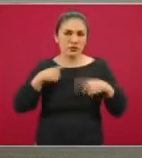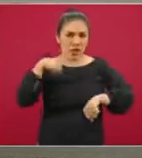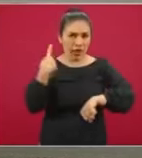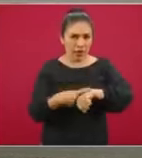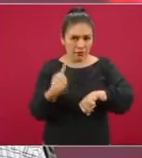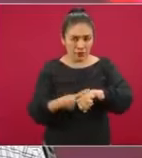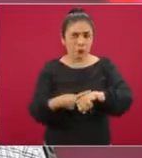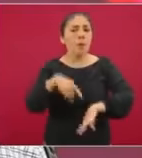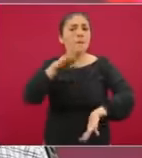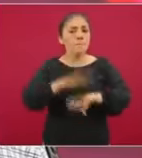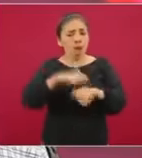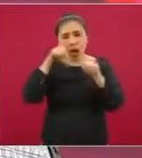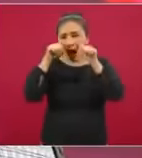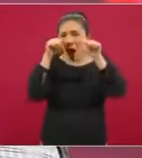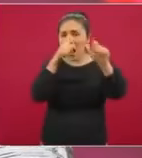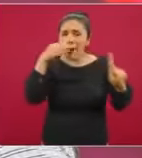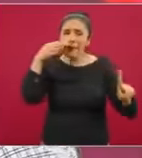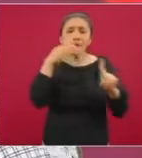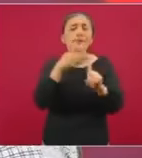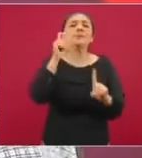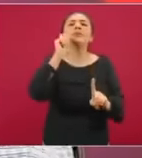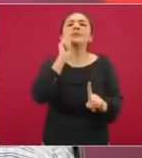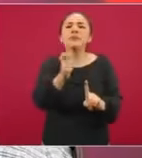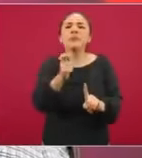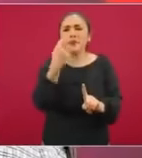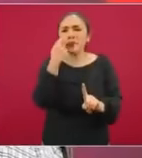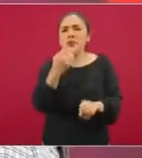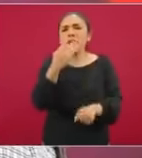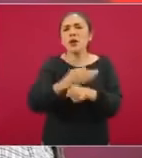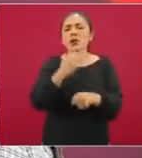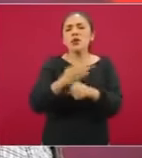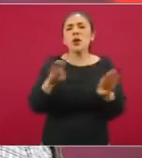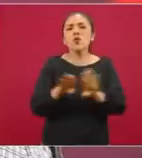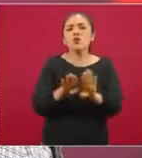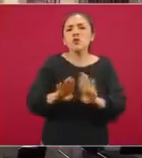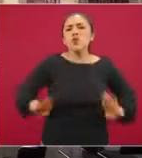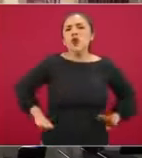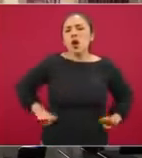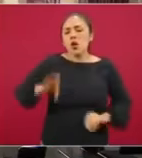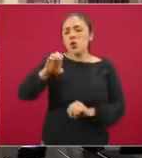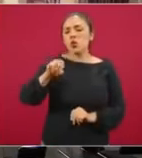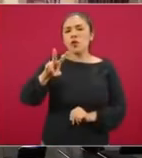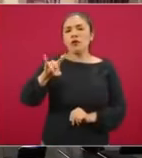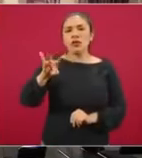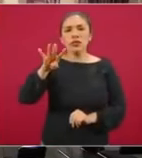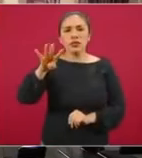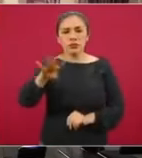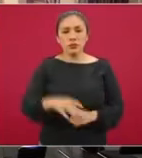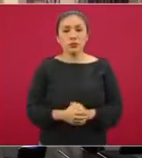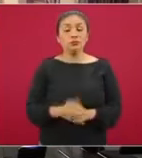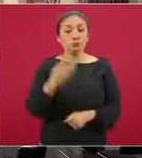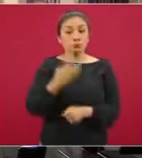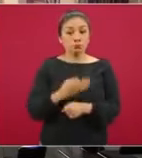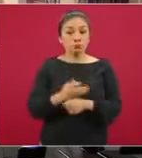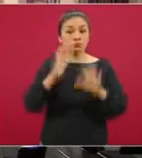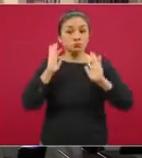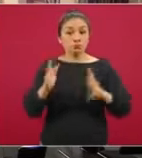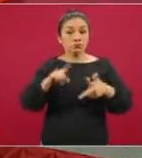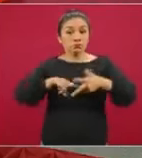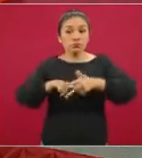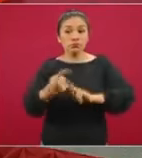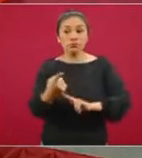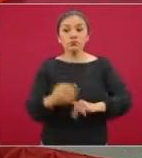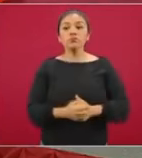también enfocados a lo que ha sido hasta ahora la epidemia de COVID-19. Entonces vamos a